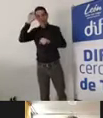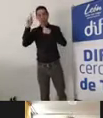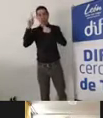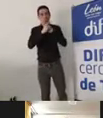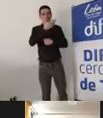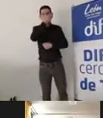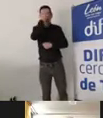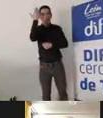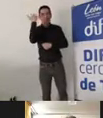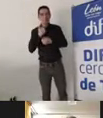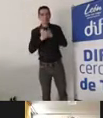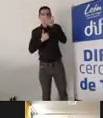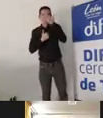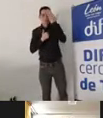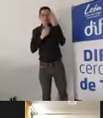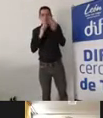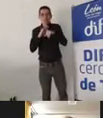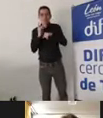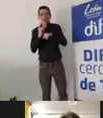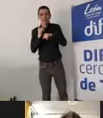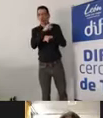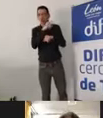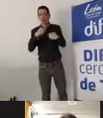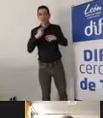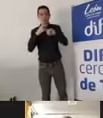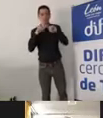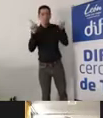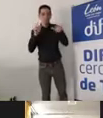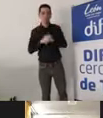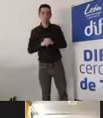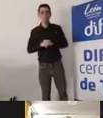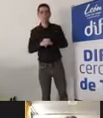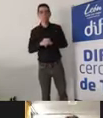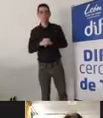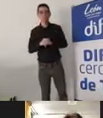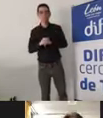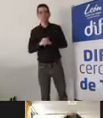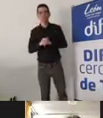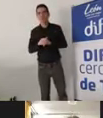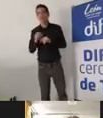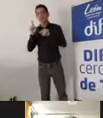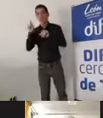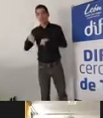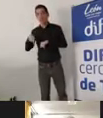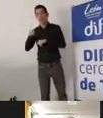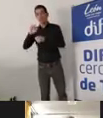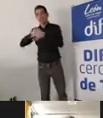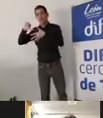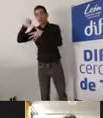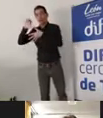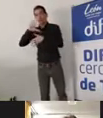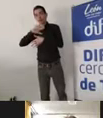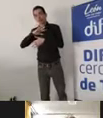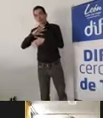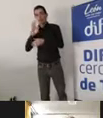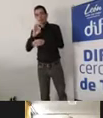oportunidades para los jóvenes de América Latina, como lo es acceder a la educación gratuita y universal, acceder a un empleo digno sin que nos pidan 20